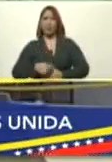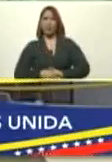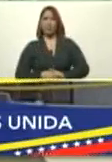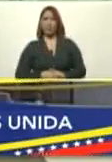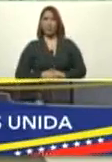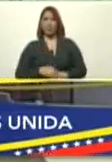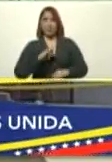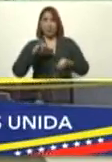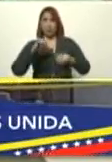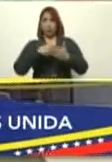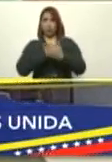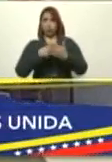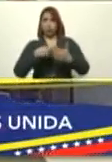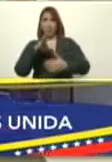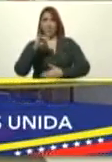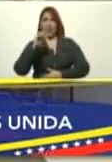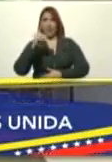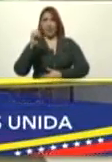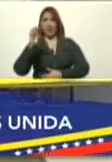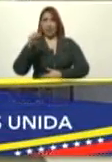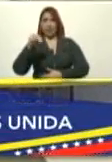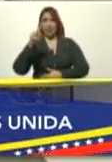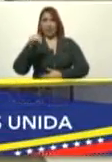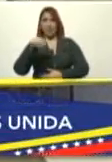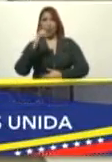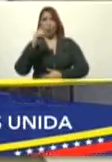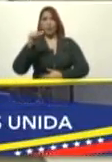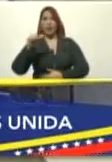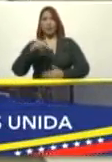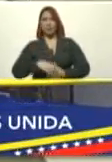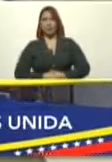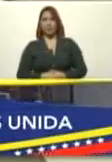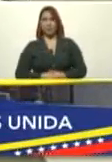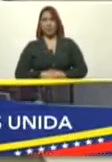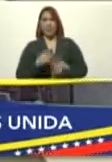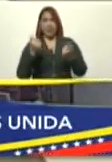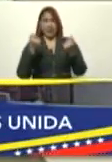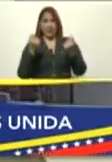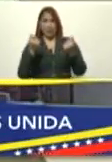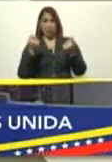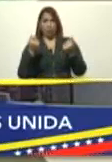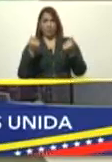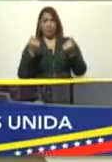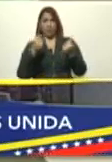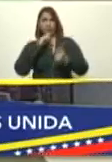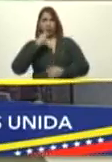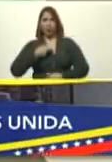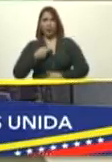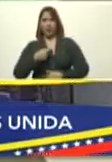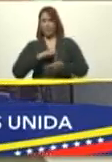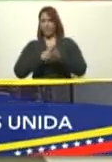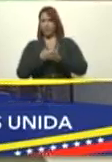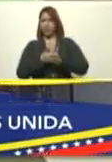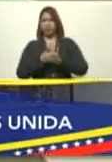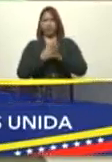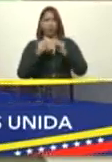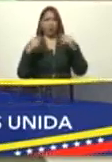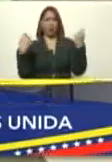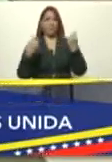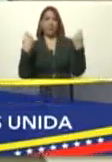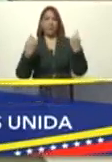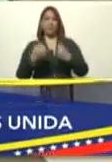Se la ha destrozado Biden y la OTAN, la economía ucraniana, la han destrozado ellos, con toda esta